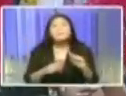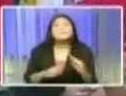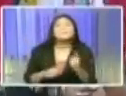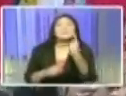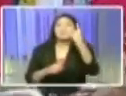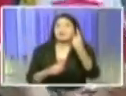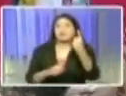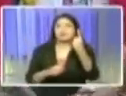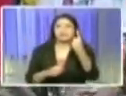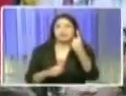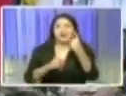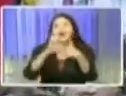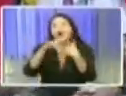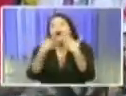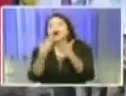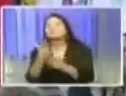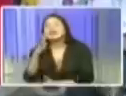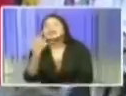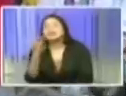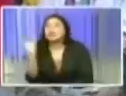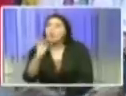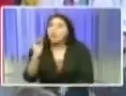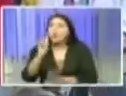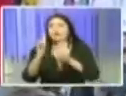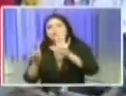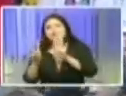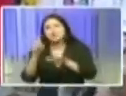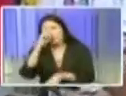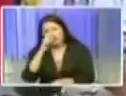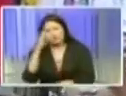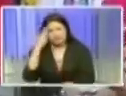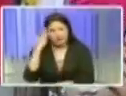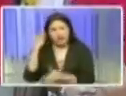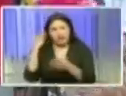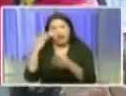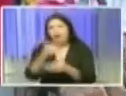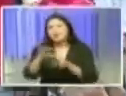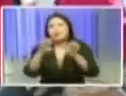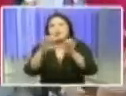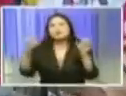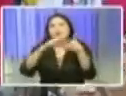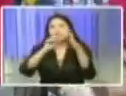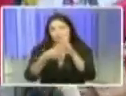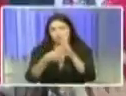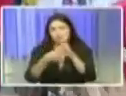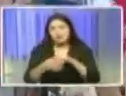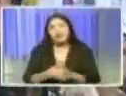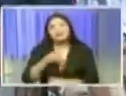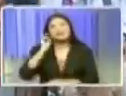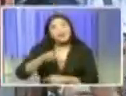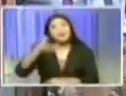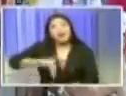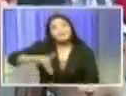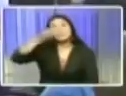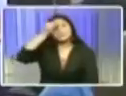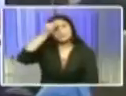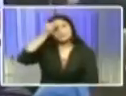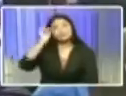año hasta el quinto o sexto año, en los casos de educación técnica, deben